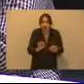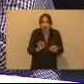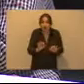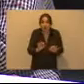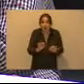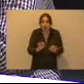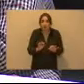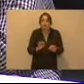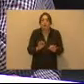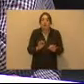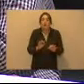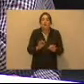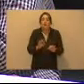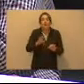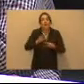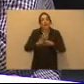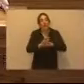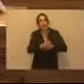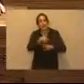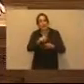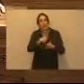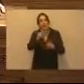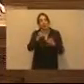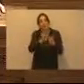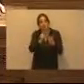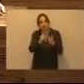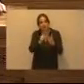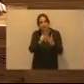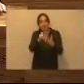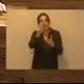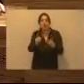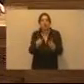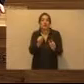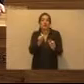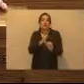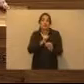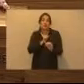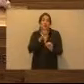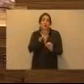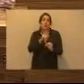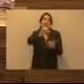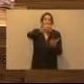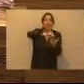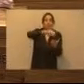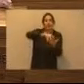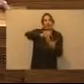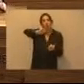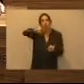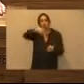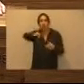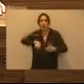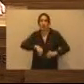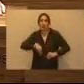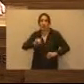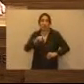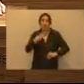también, por otro lado, tenemos los pacientes en espera tras rechazo de centro alternativo, como dice el decreto del